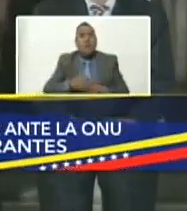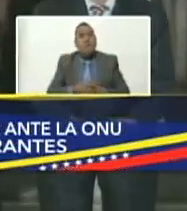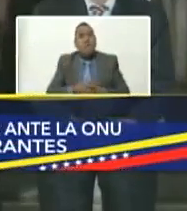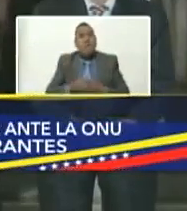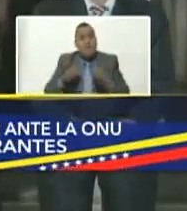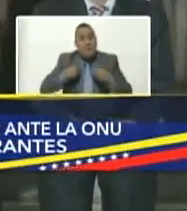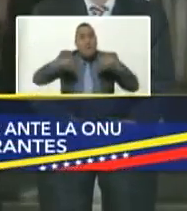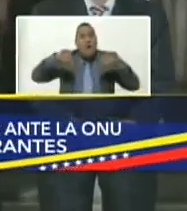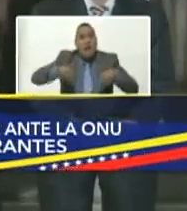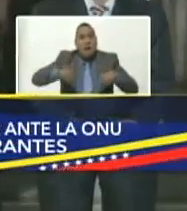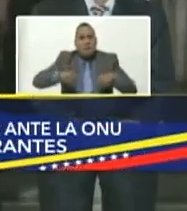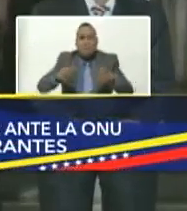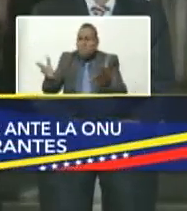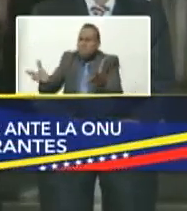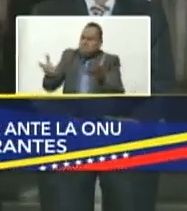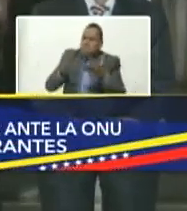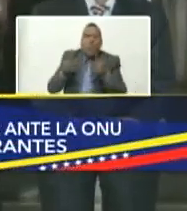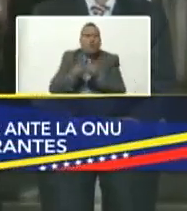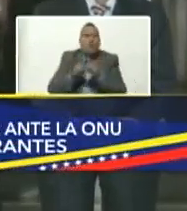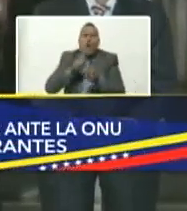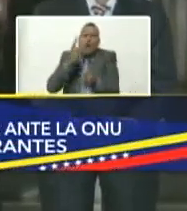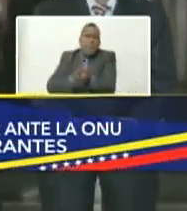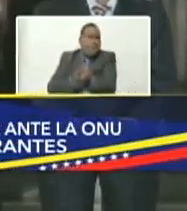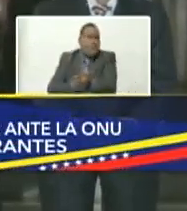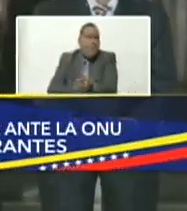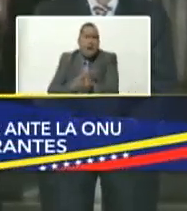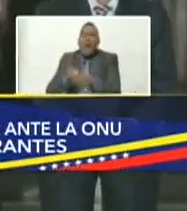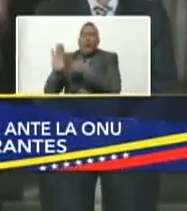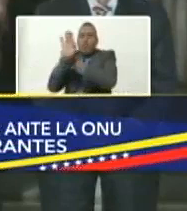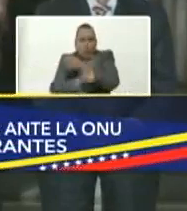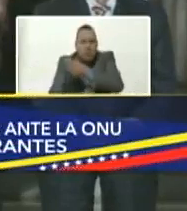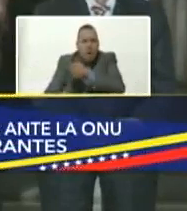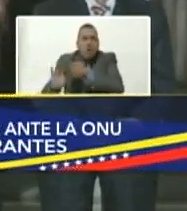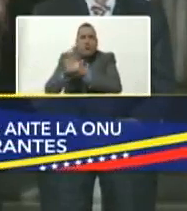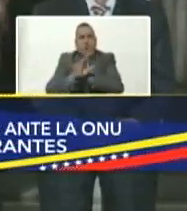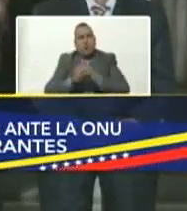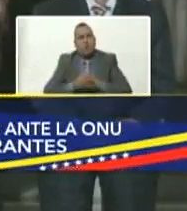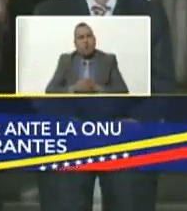aquí, acogidos como hermanos, protegidos